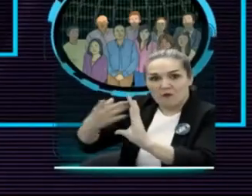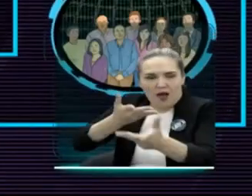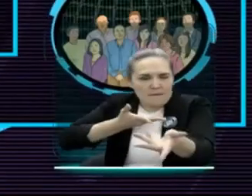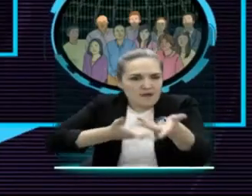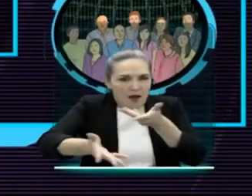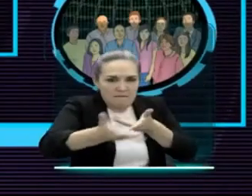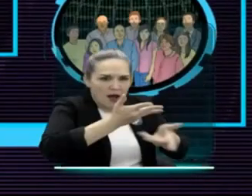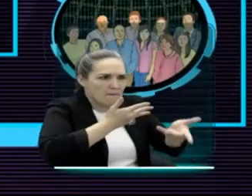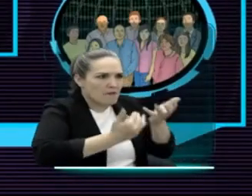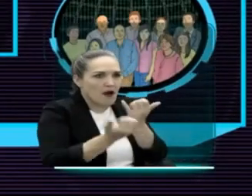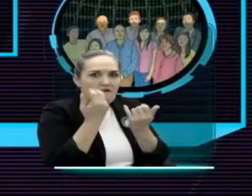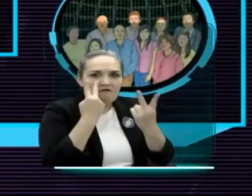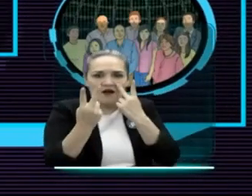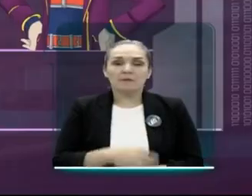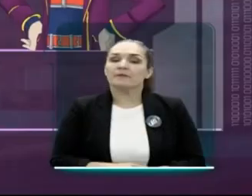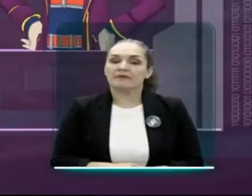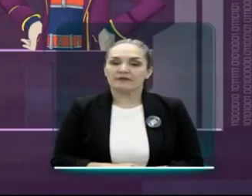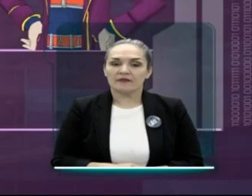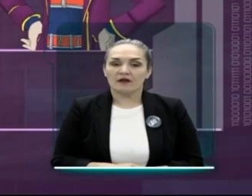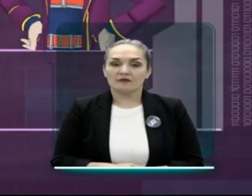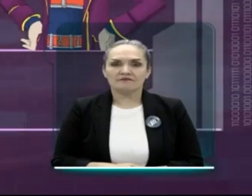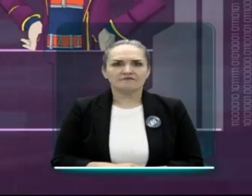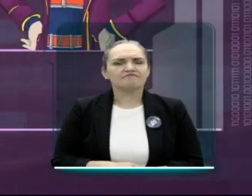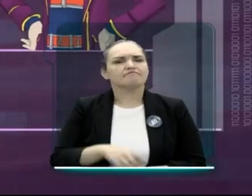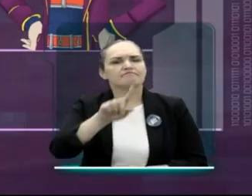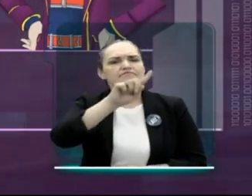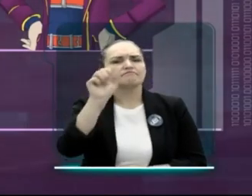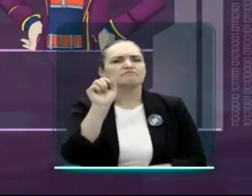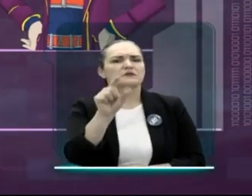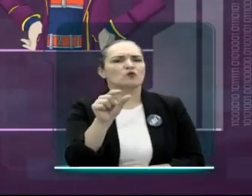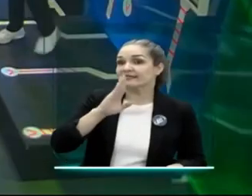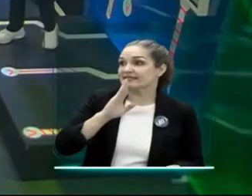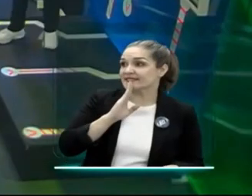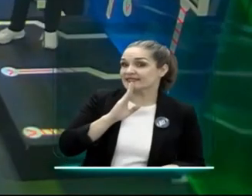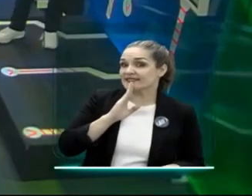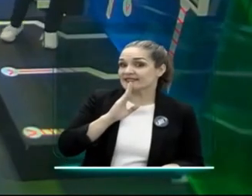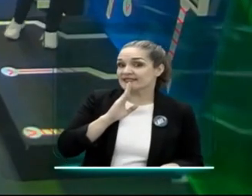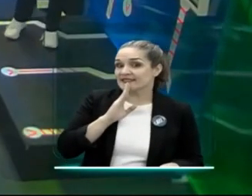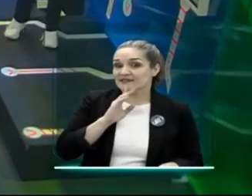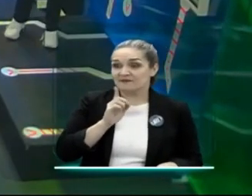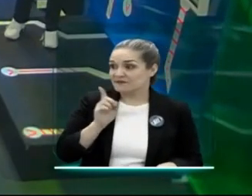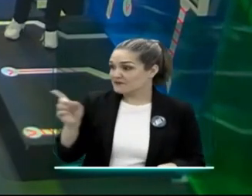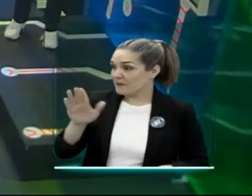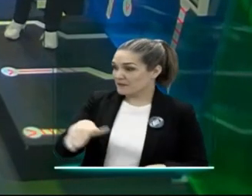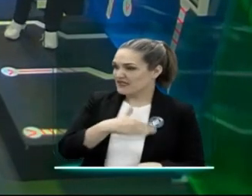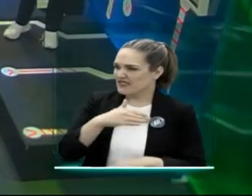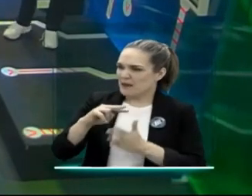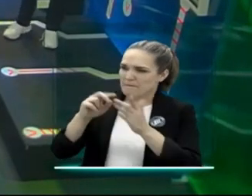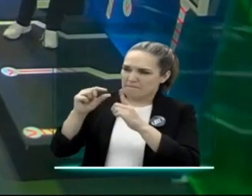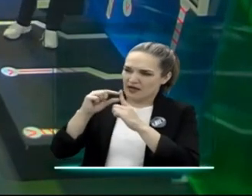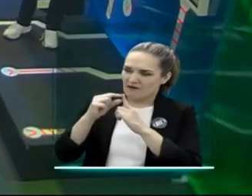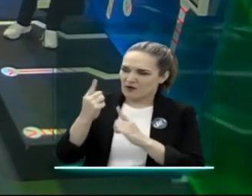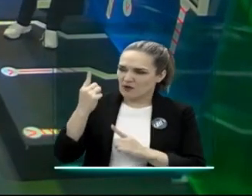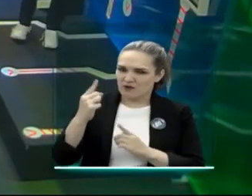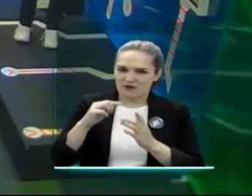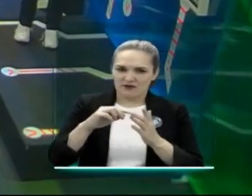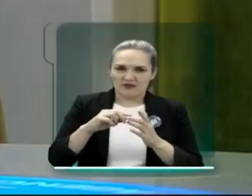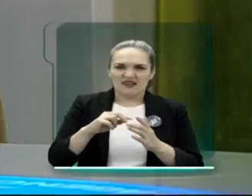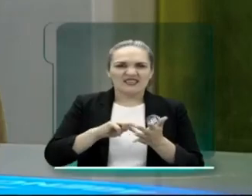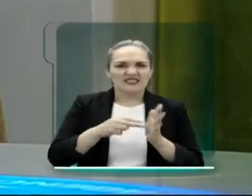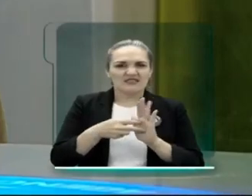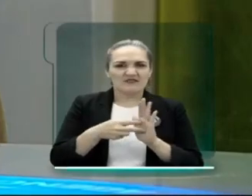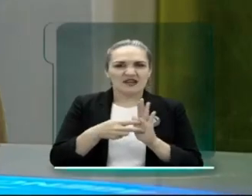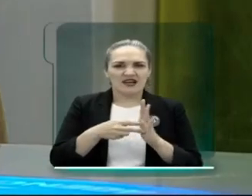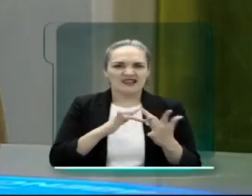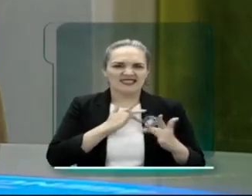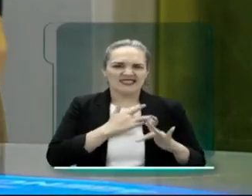con personas de muchos lugares. ¿Qué es el ciberbullying? Una palabra, ministra. ¿Qué es el ciberbullying? Lastimar.